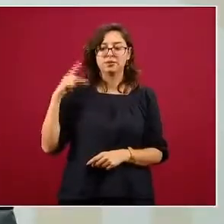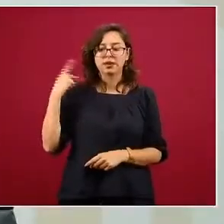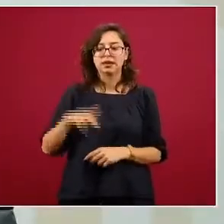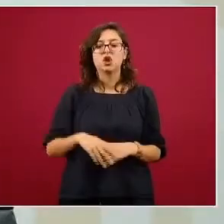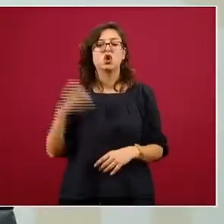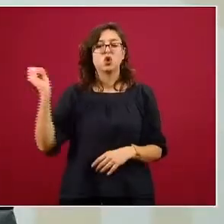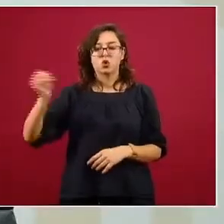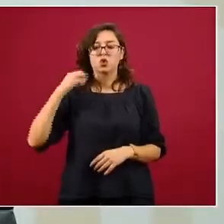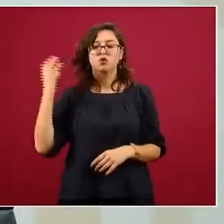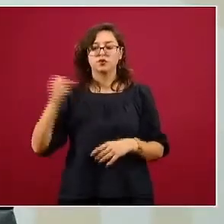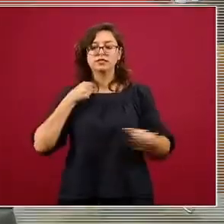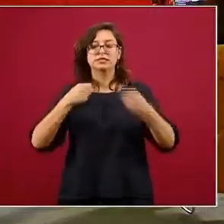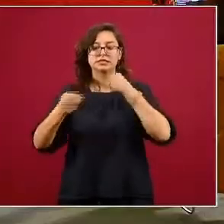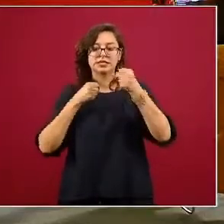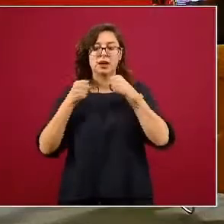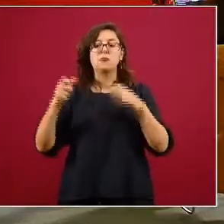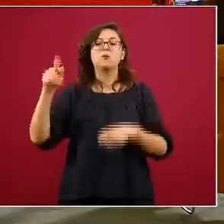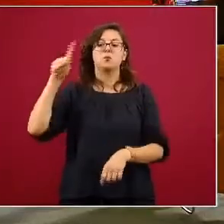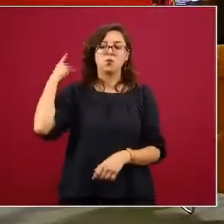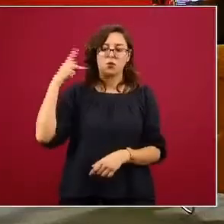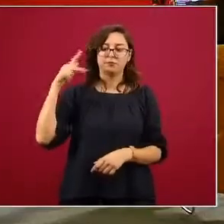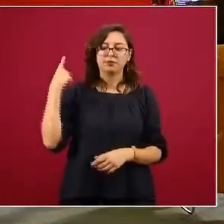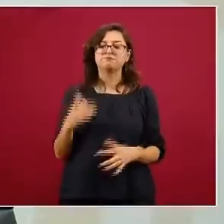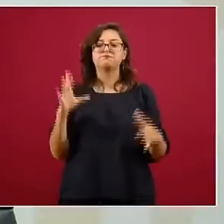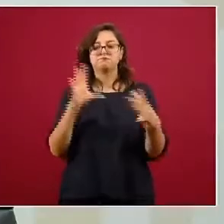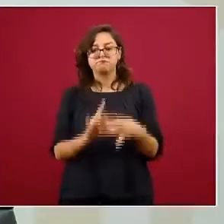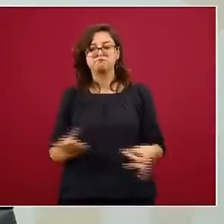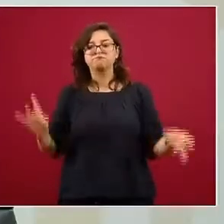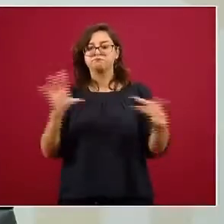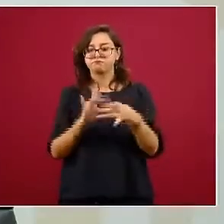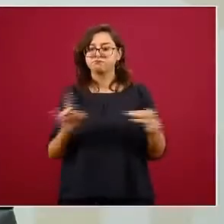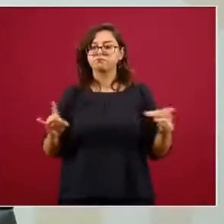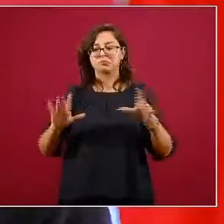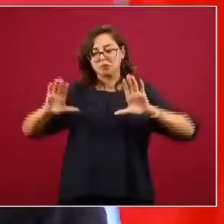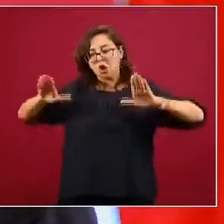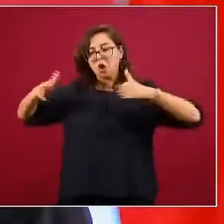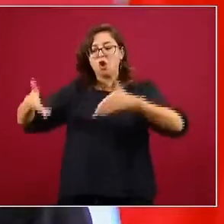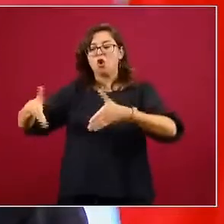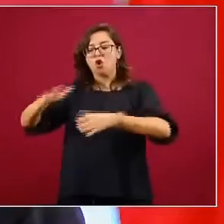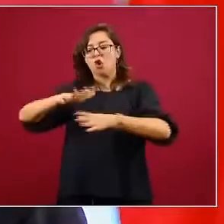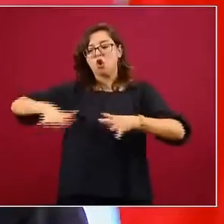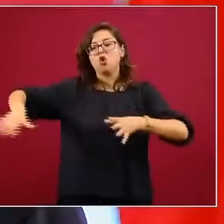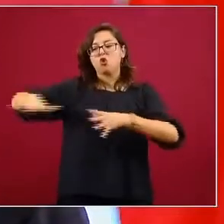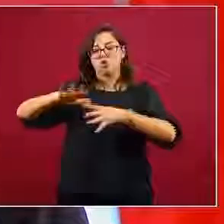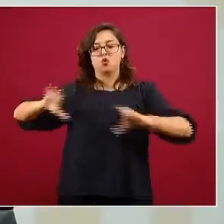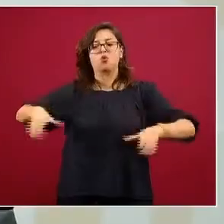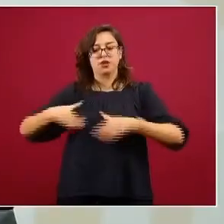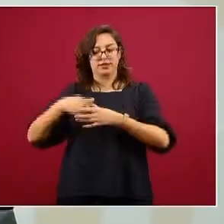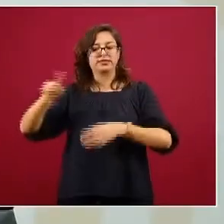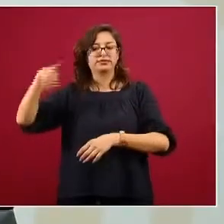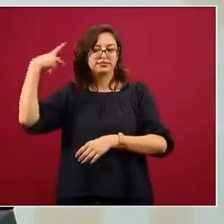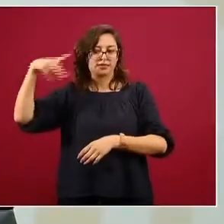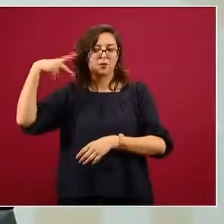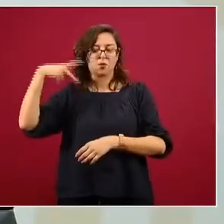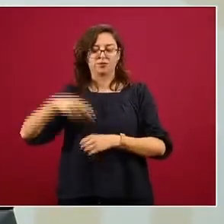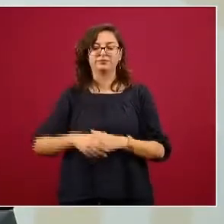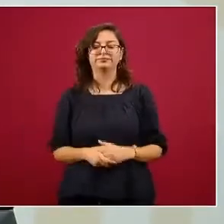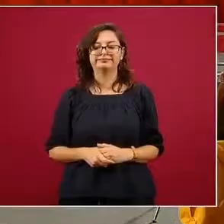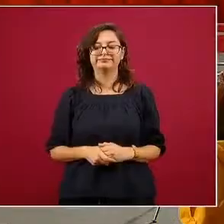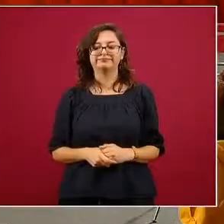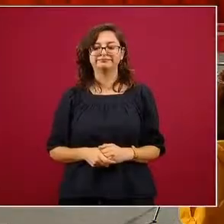la conferencia de prensa desde Puebla y explicaremos la perspectiva poblana del mismo programa de acción comunitaria por